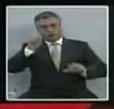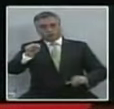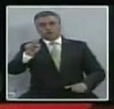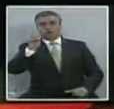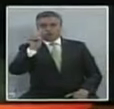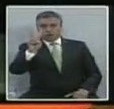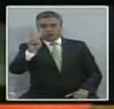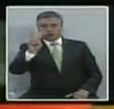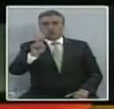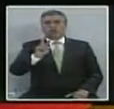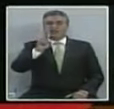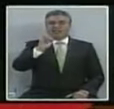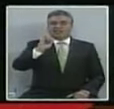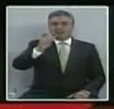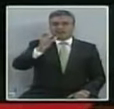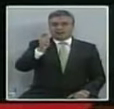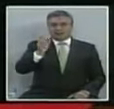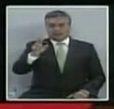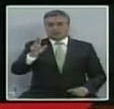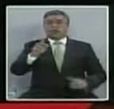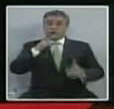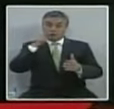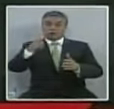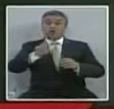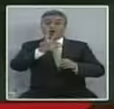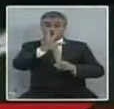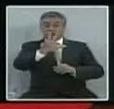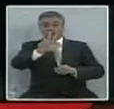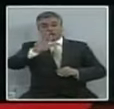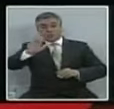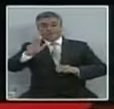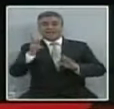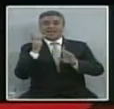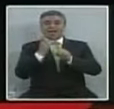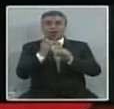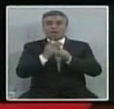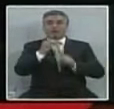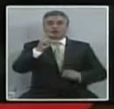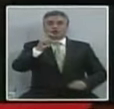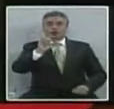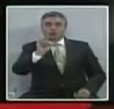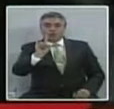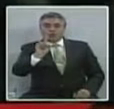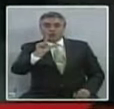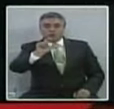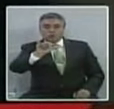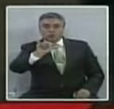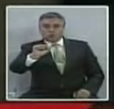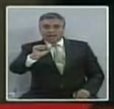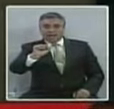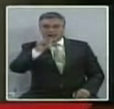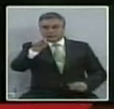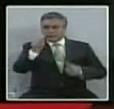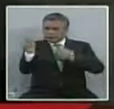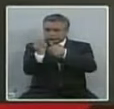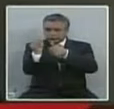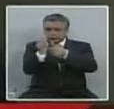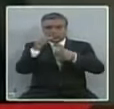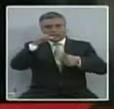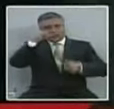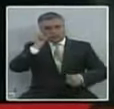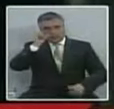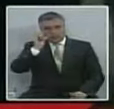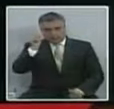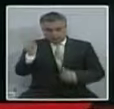8.2 grados Richter en 89 kilómetros de Cuya, muy cercano a Iquique.